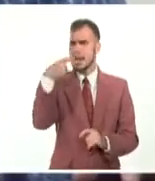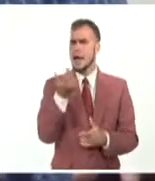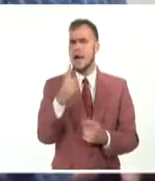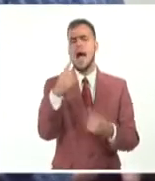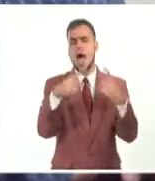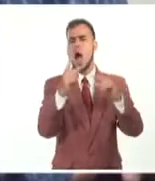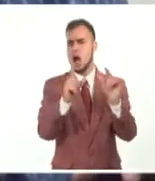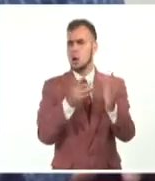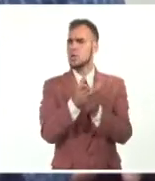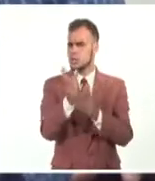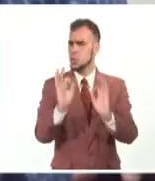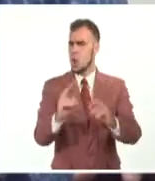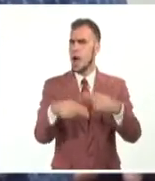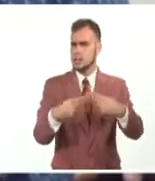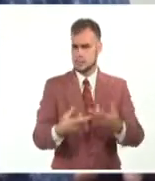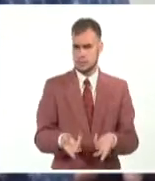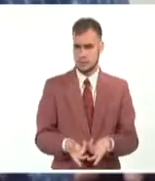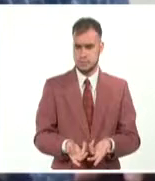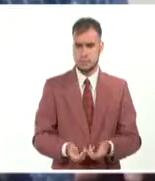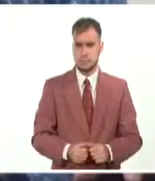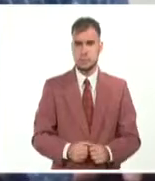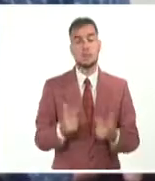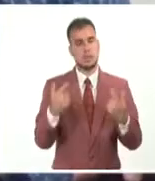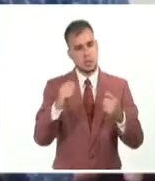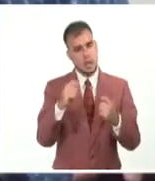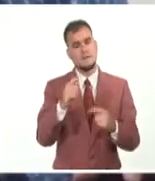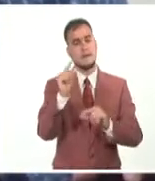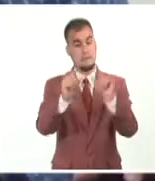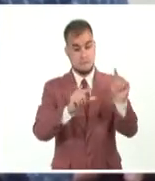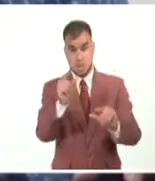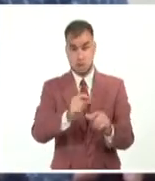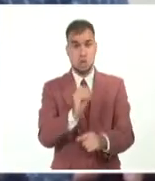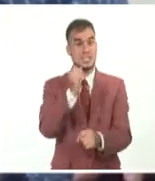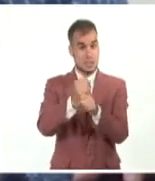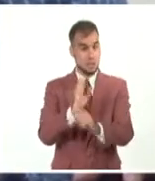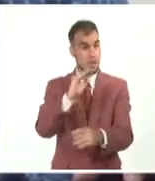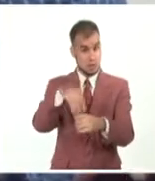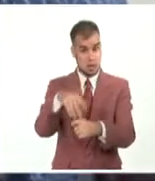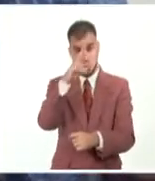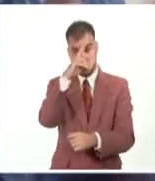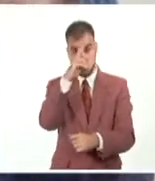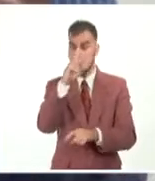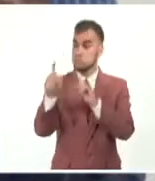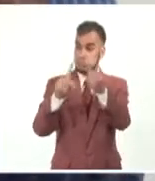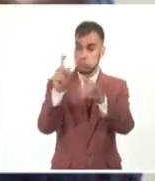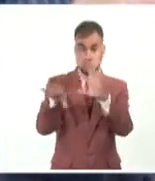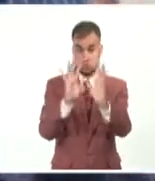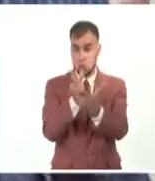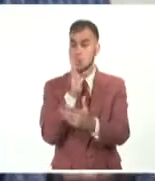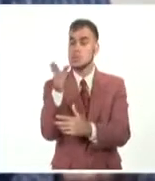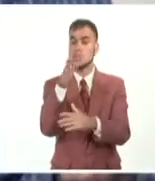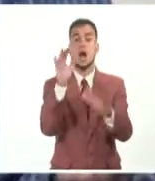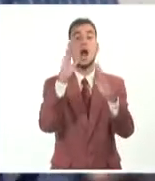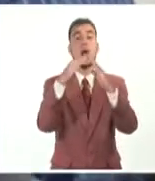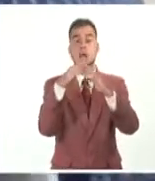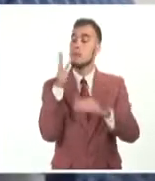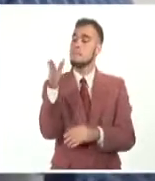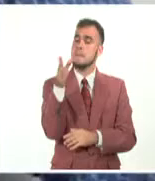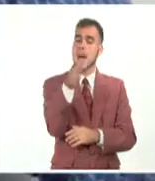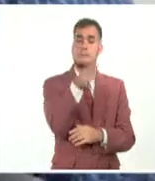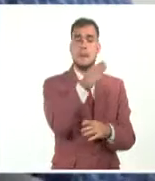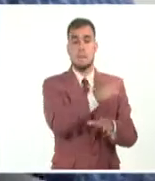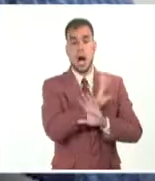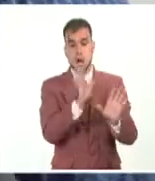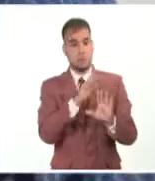lograr conciencia en todos los que participan en este proceso de que humanamente, hasta